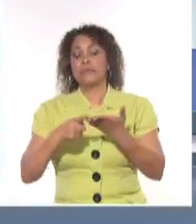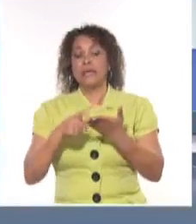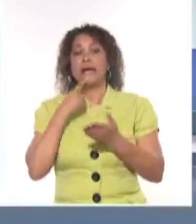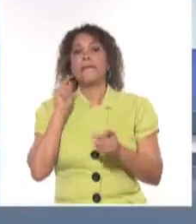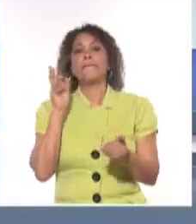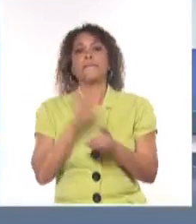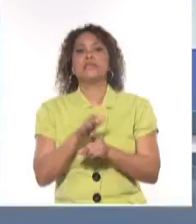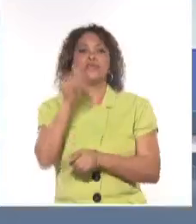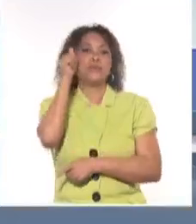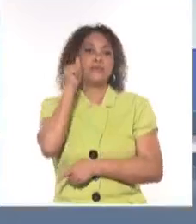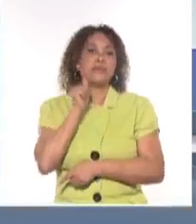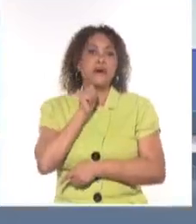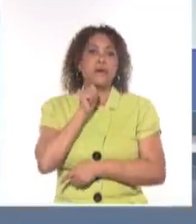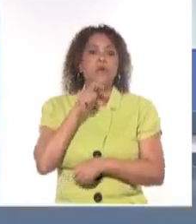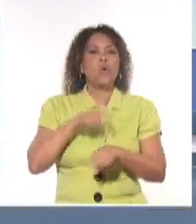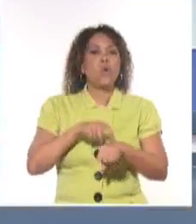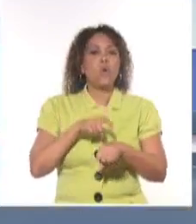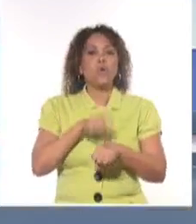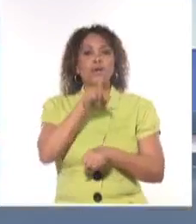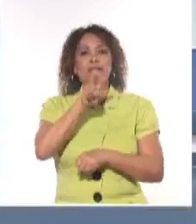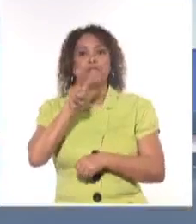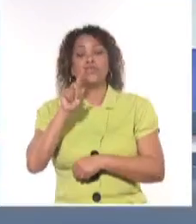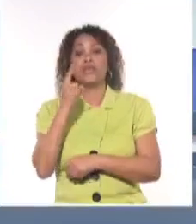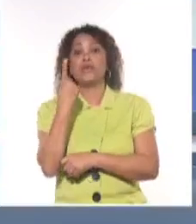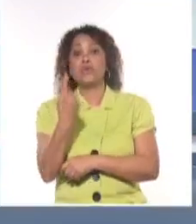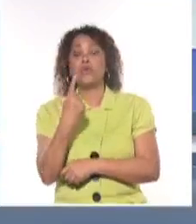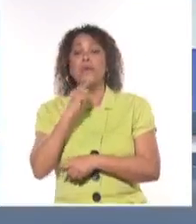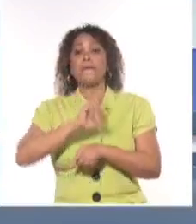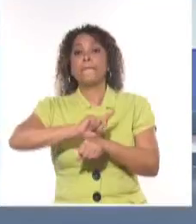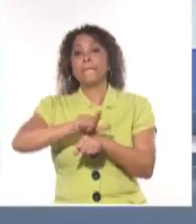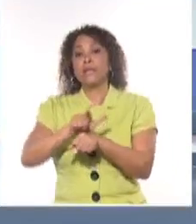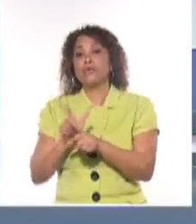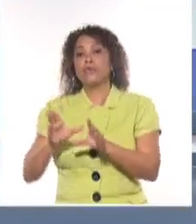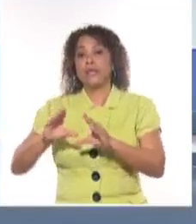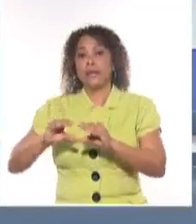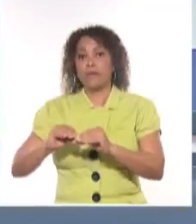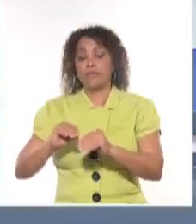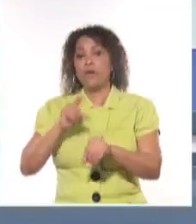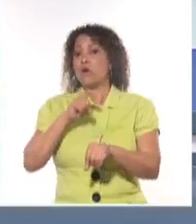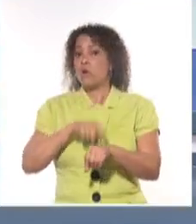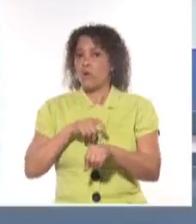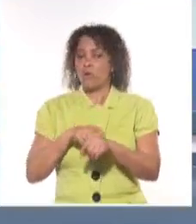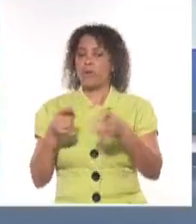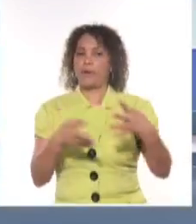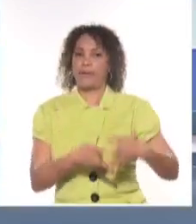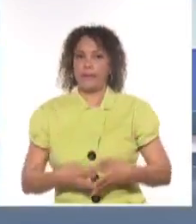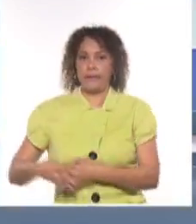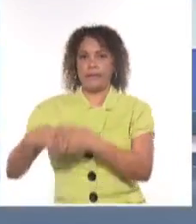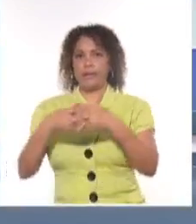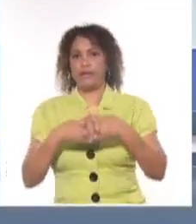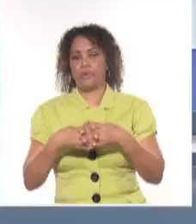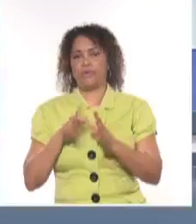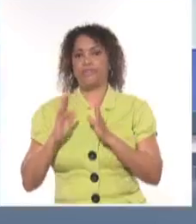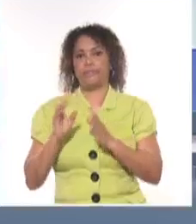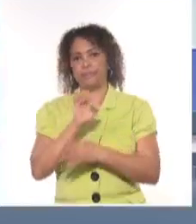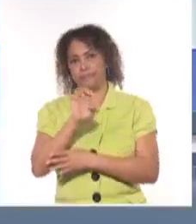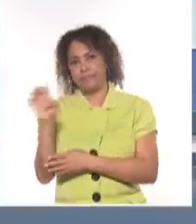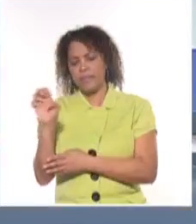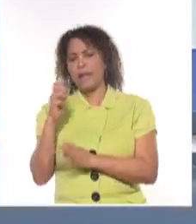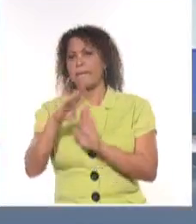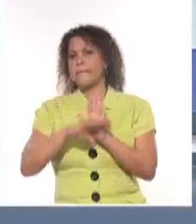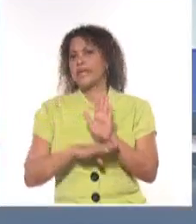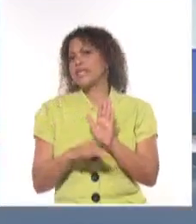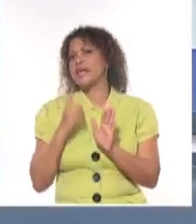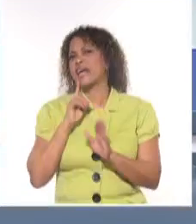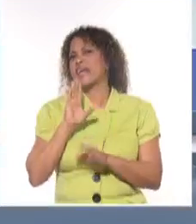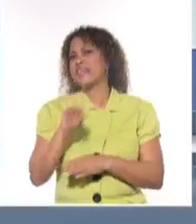este sábado a las 12:01 de la medianoche, hora local del este de los Estados Unidos de Norteamérica, en una medida que amenaza